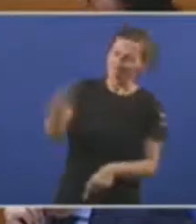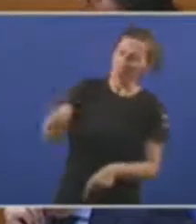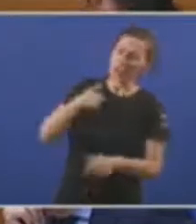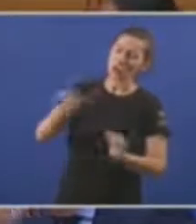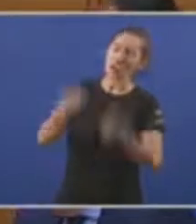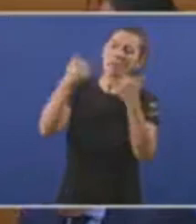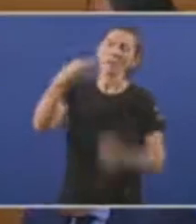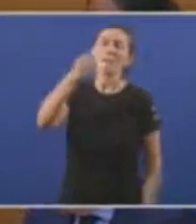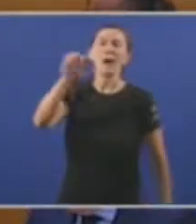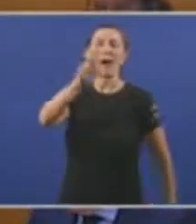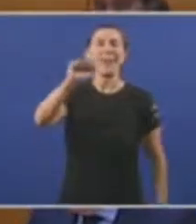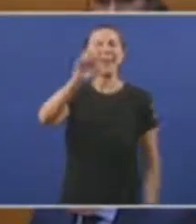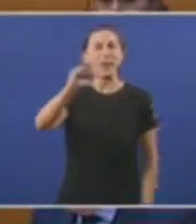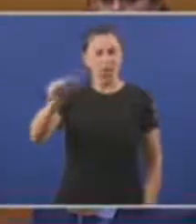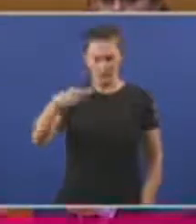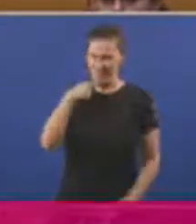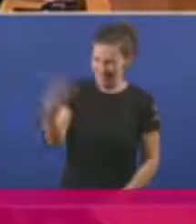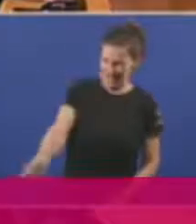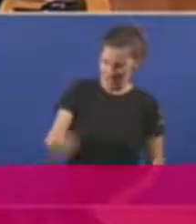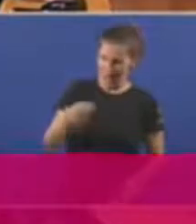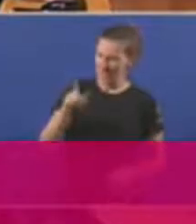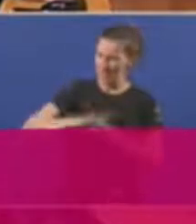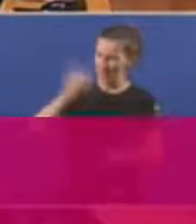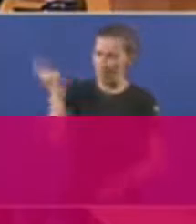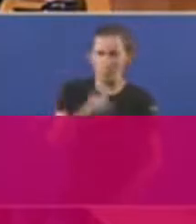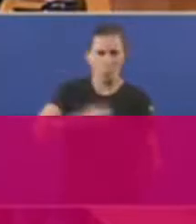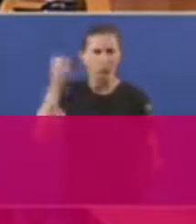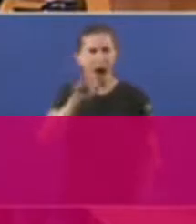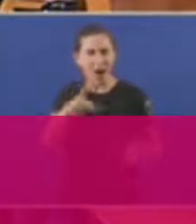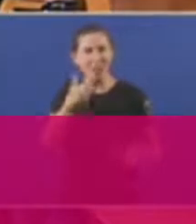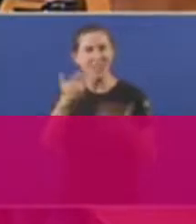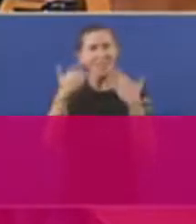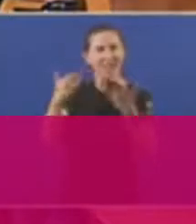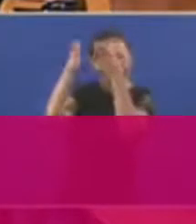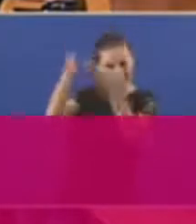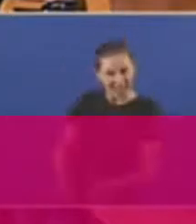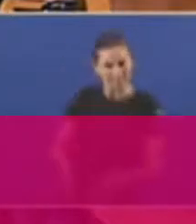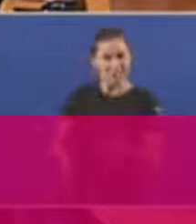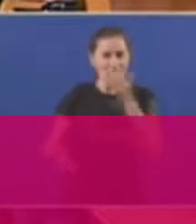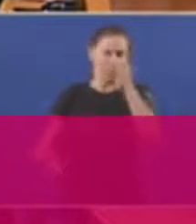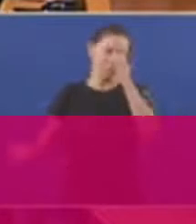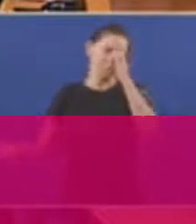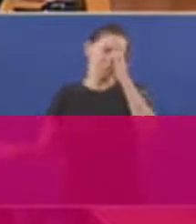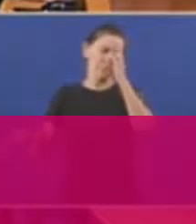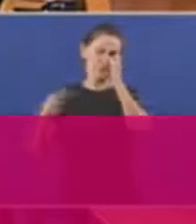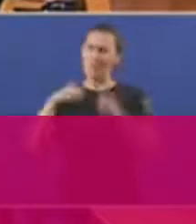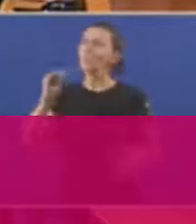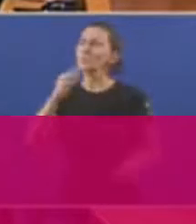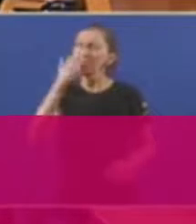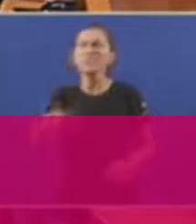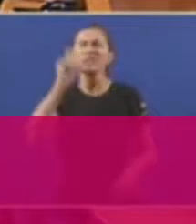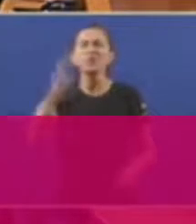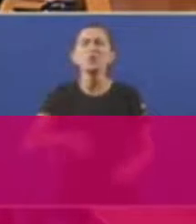que ter pouca sensibilidade e, desde logo, intentar desviar a atención. Está disposto ou non a